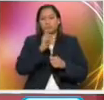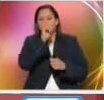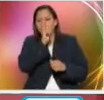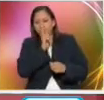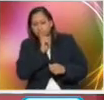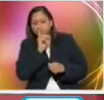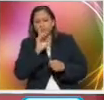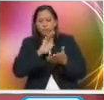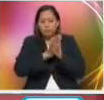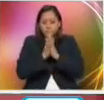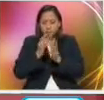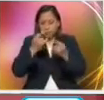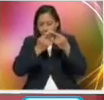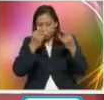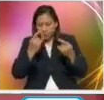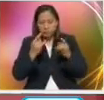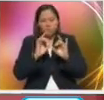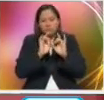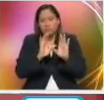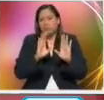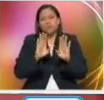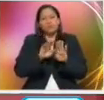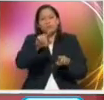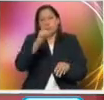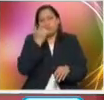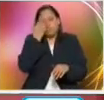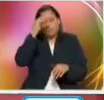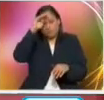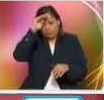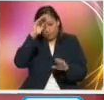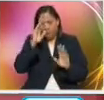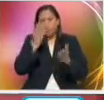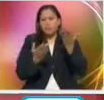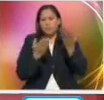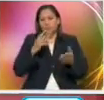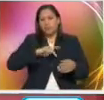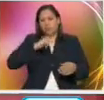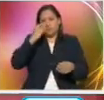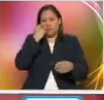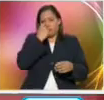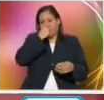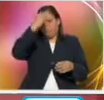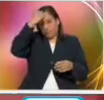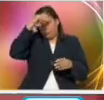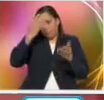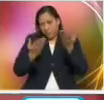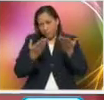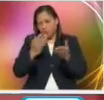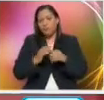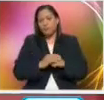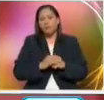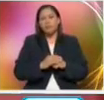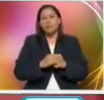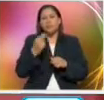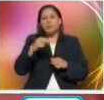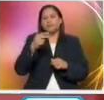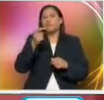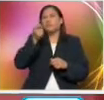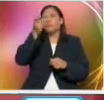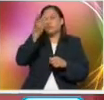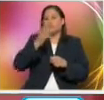mito, hecho histórico, acontecimiento, como ustedes lo quieran llamar, porque dependiendo de la perspectiva, obviamente, que se va a dar, es como se llame,